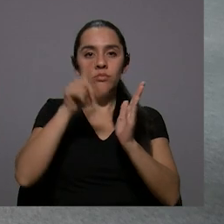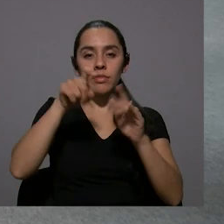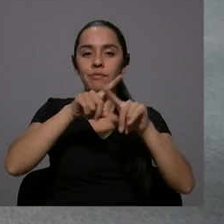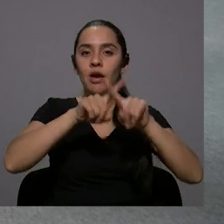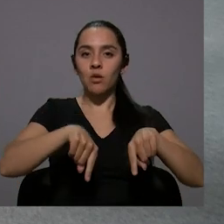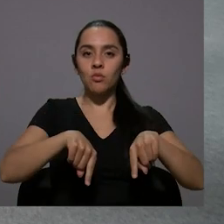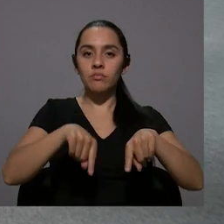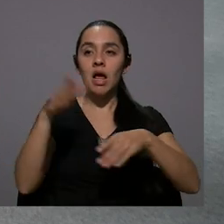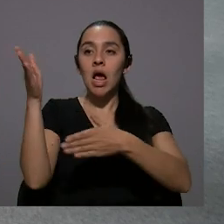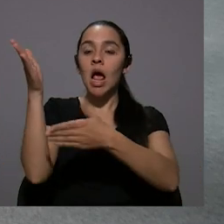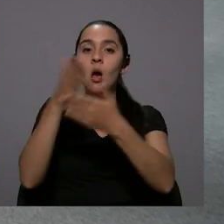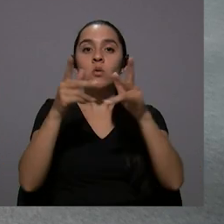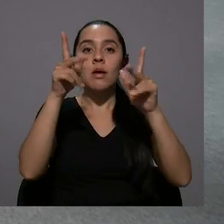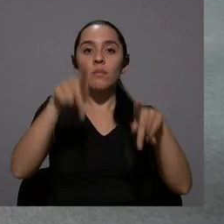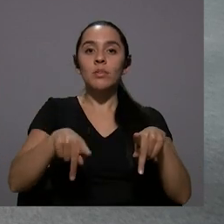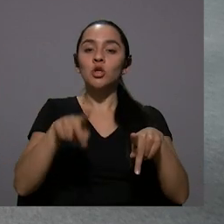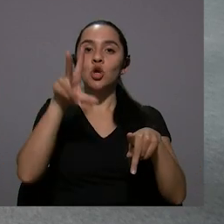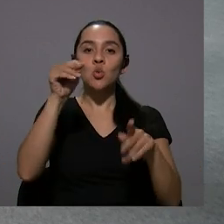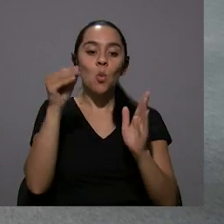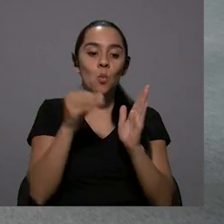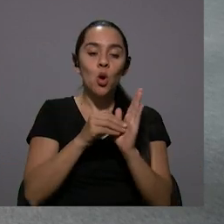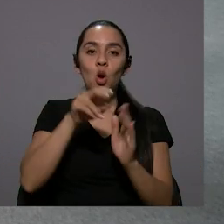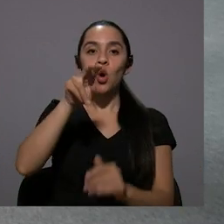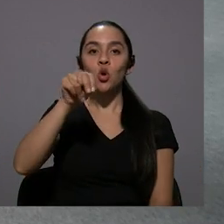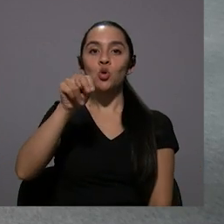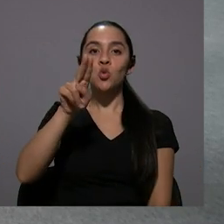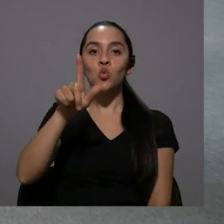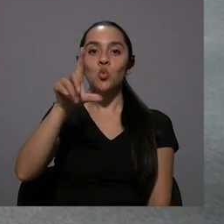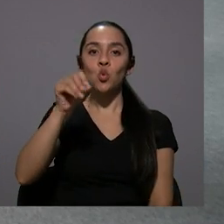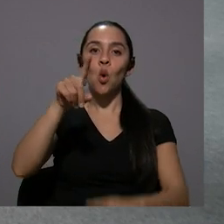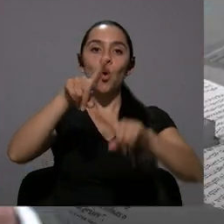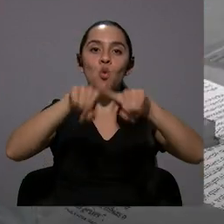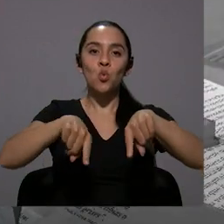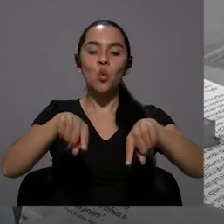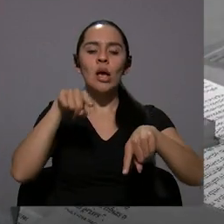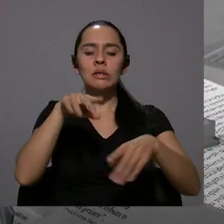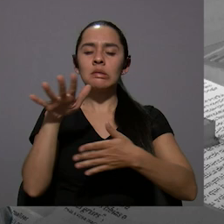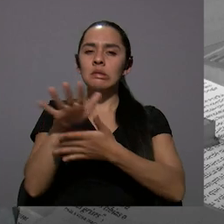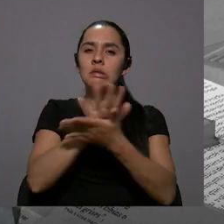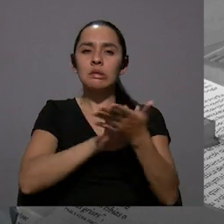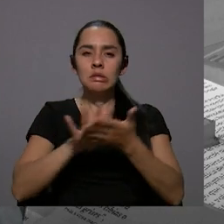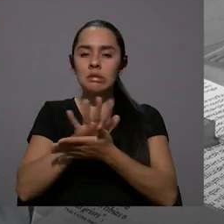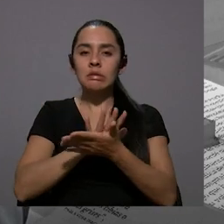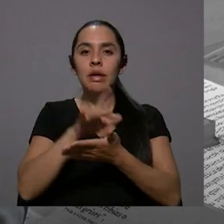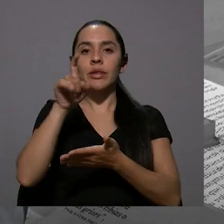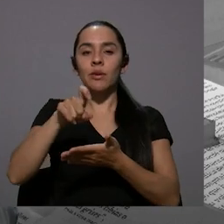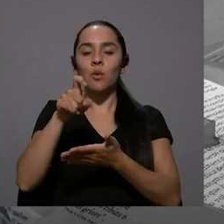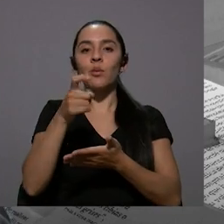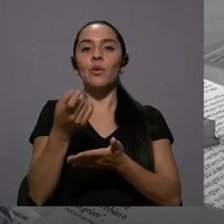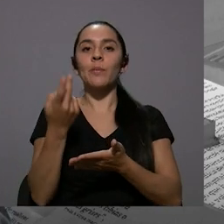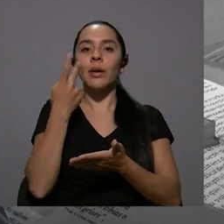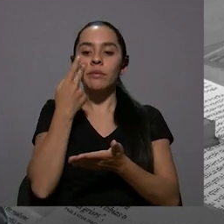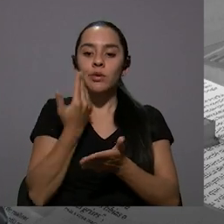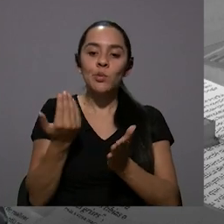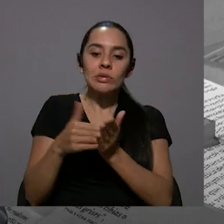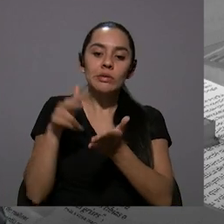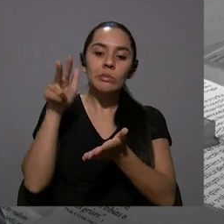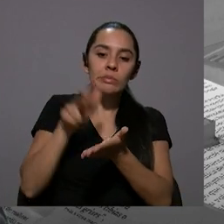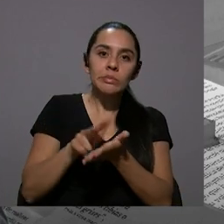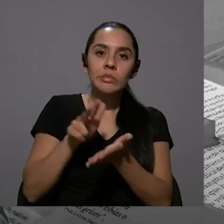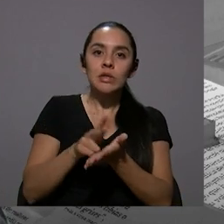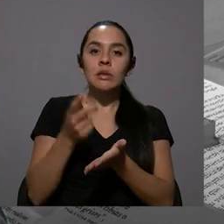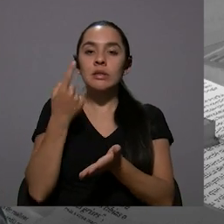ese voto lo tenían que anular algunos no le ponían el nulo al voto Entonces ese voto se confundía y después hubo necesidad de